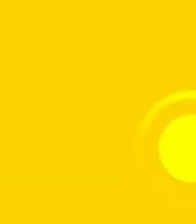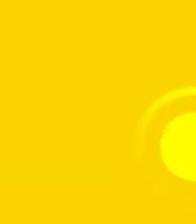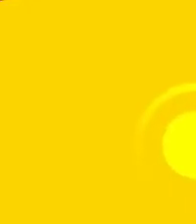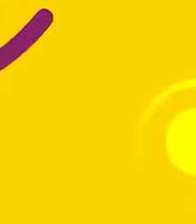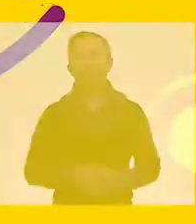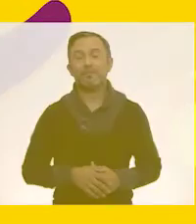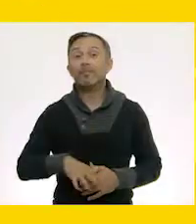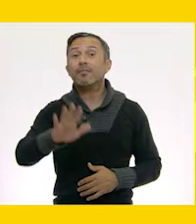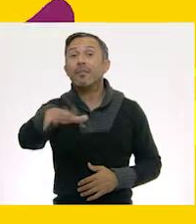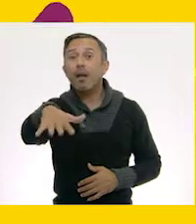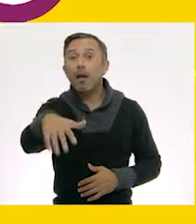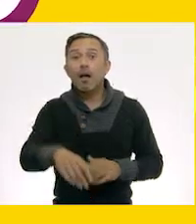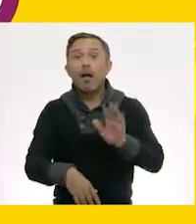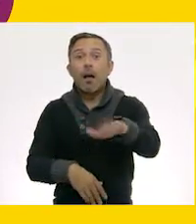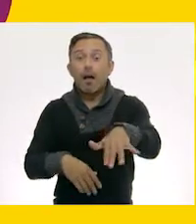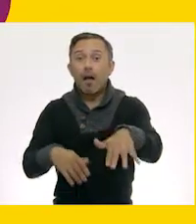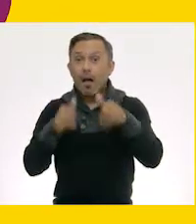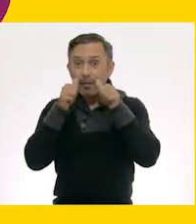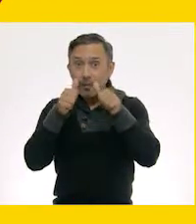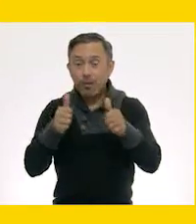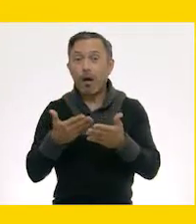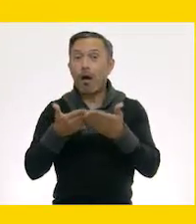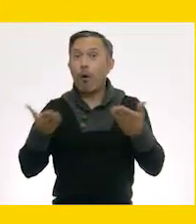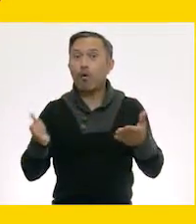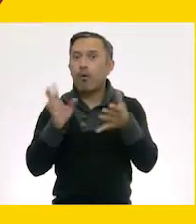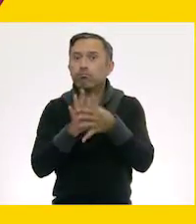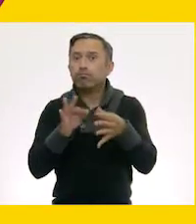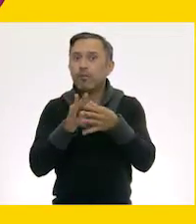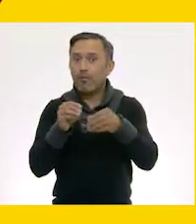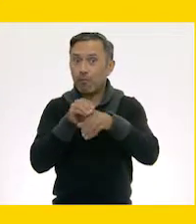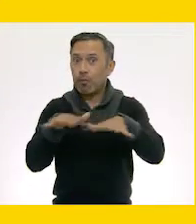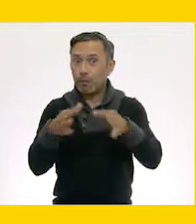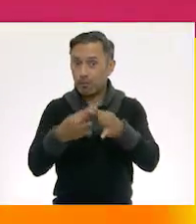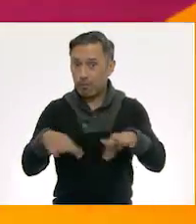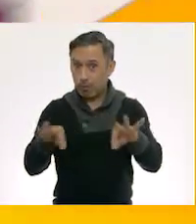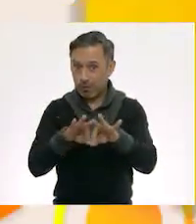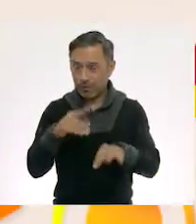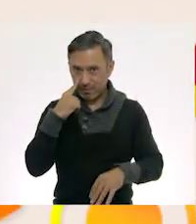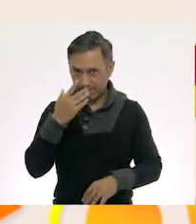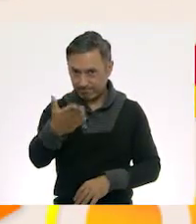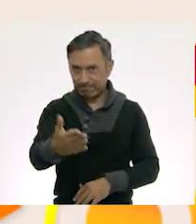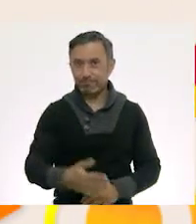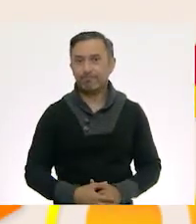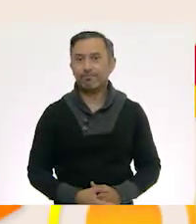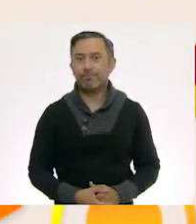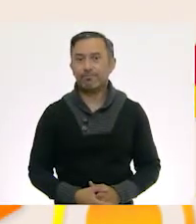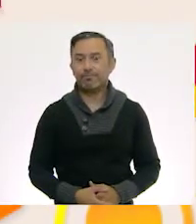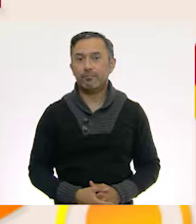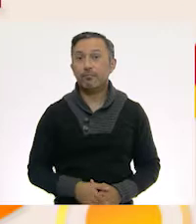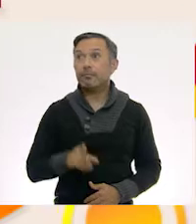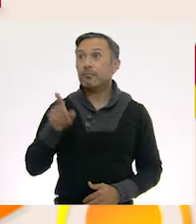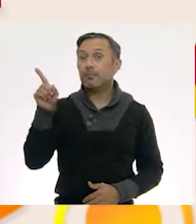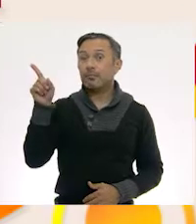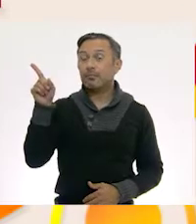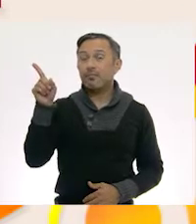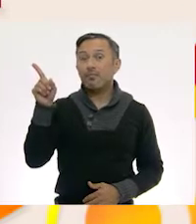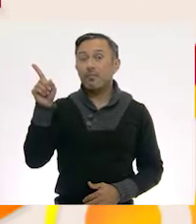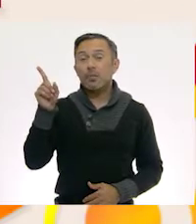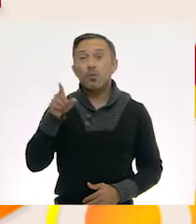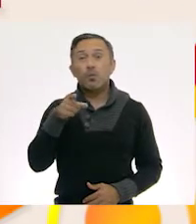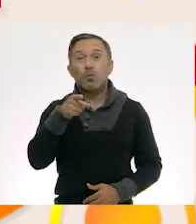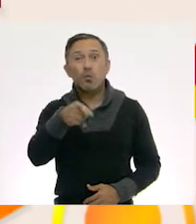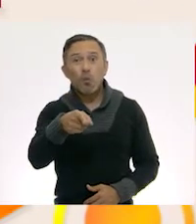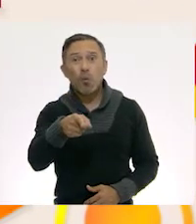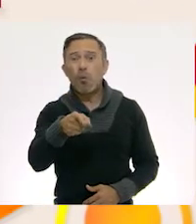¡Atención! ¡Atención! A continuación, información importante. A este número puedes llamar cuando tú o